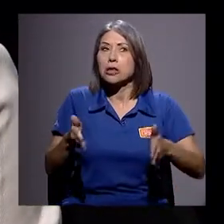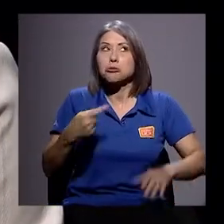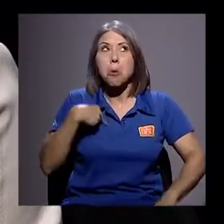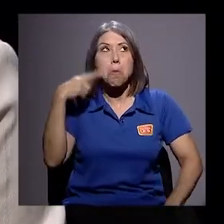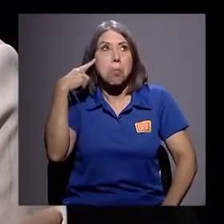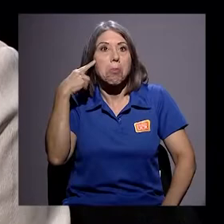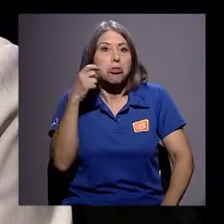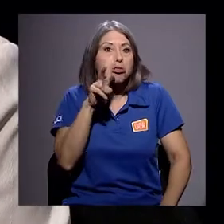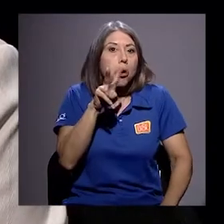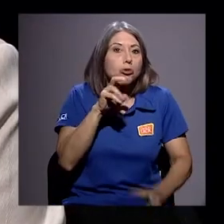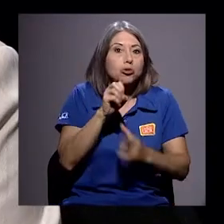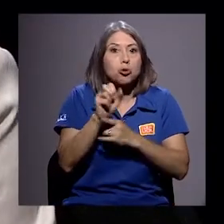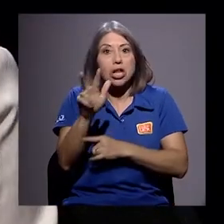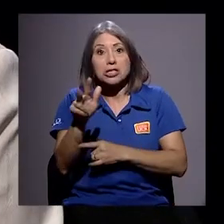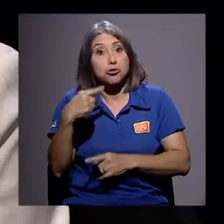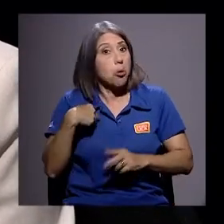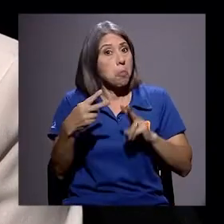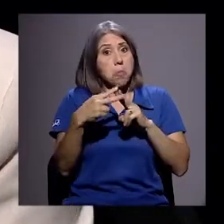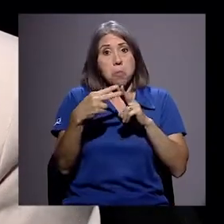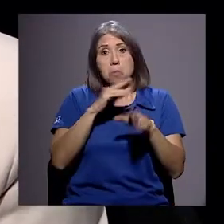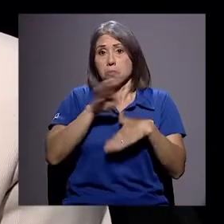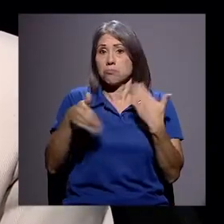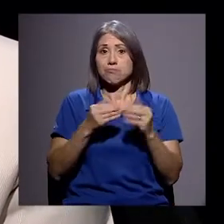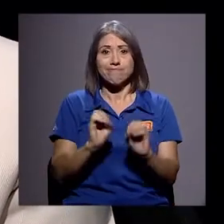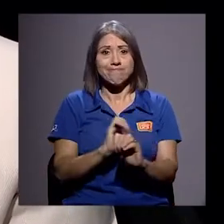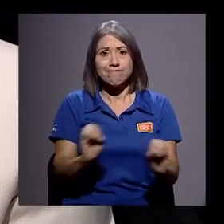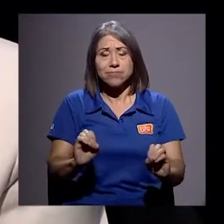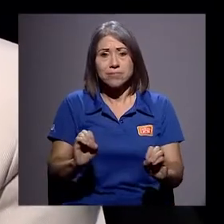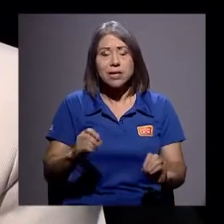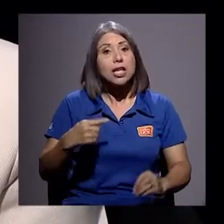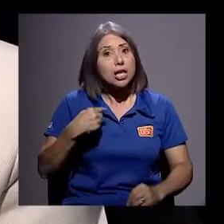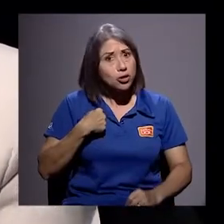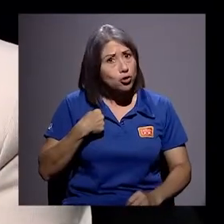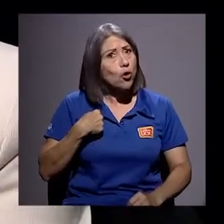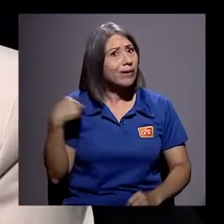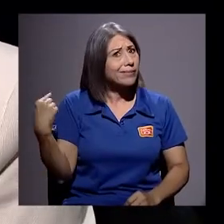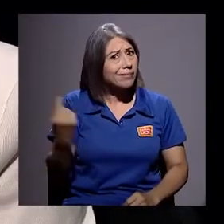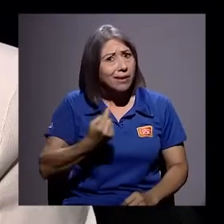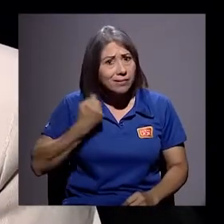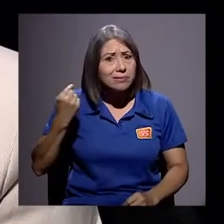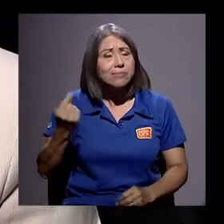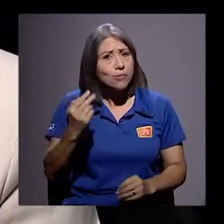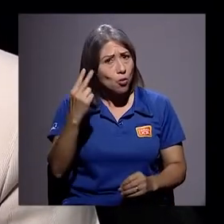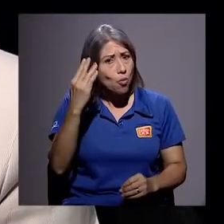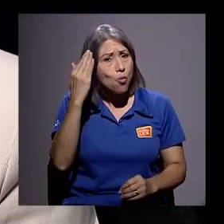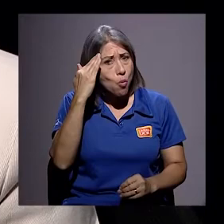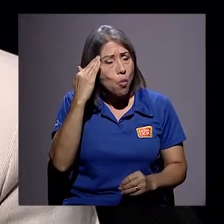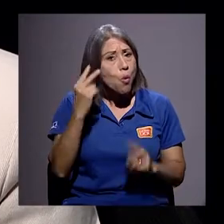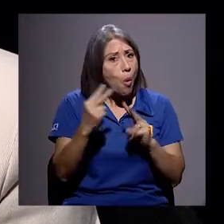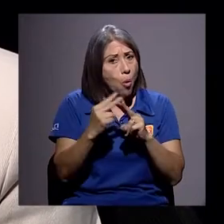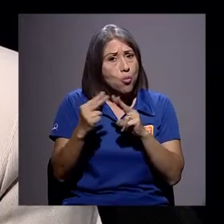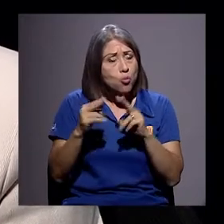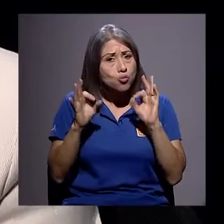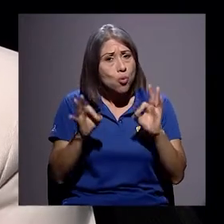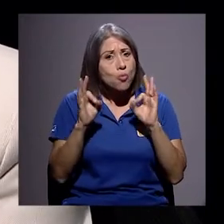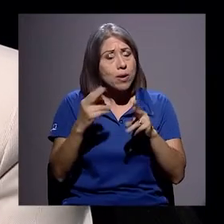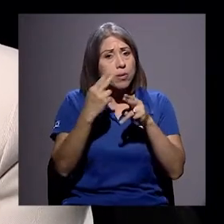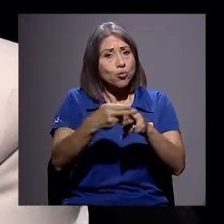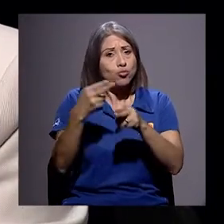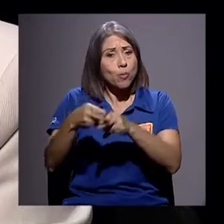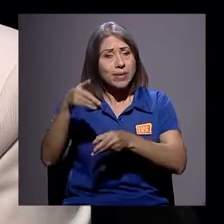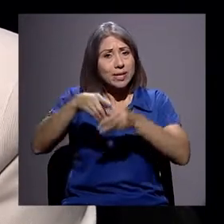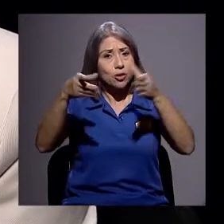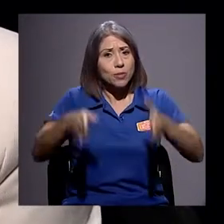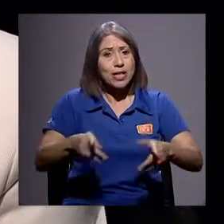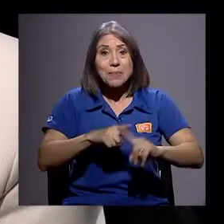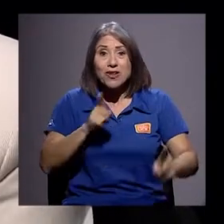verdad es que se me vienen a la mente dos o tres no los conozco a todos o sea y en general conozco bastante bien los nombres de los diputados